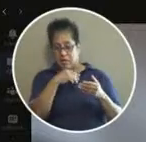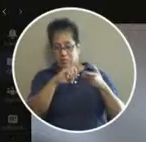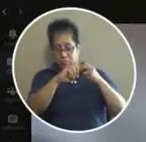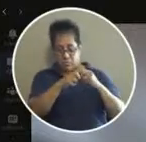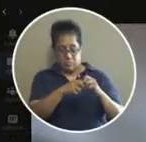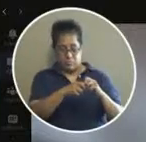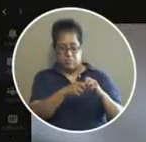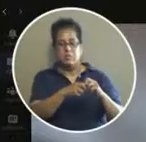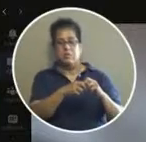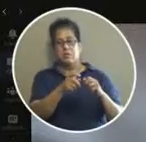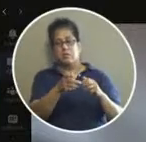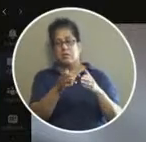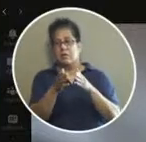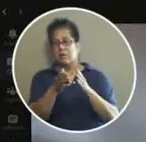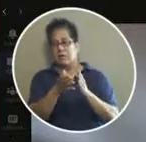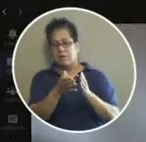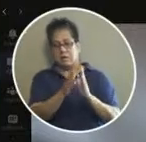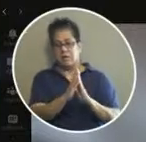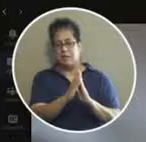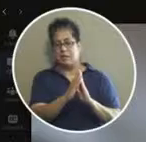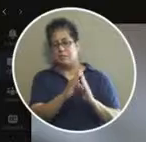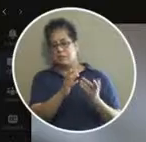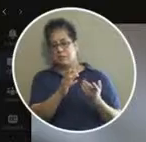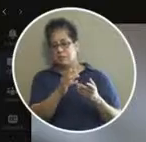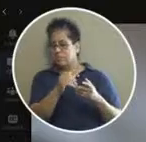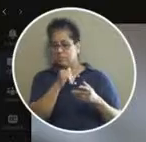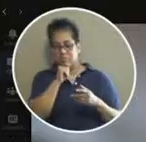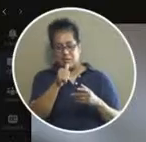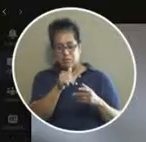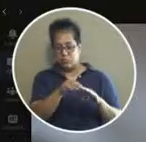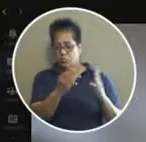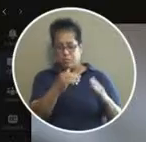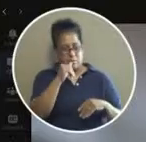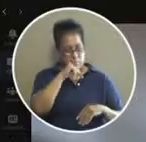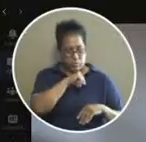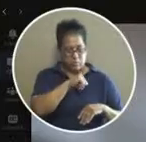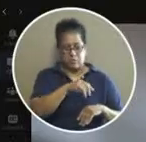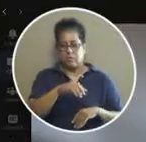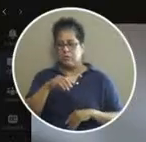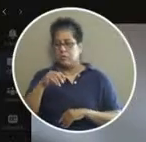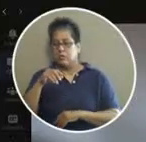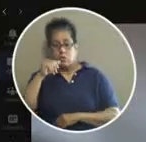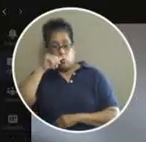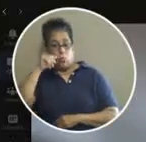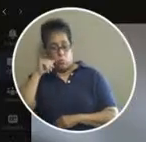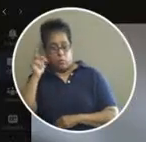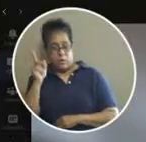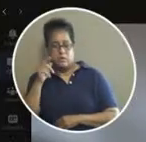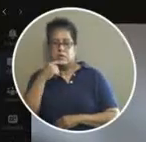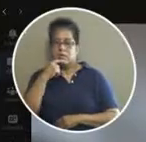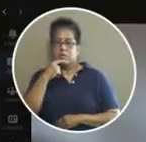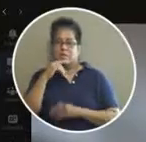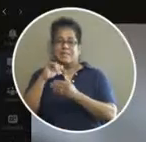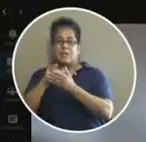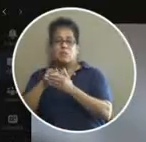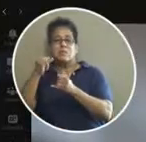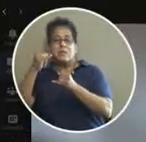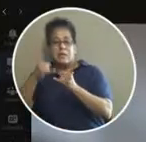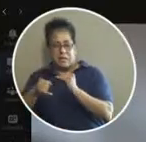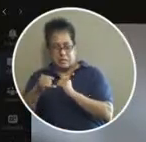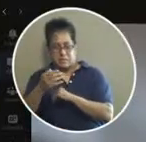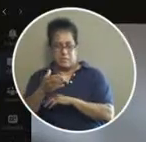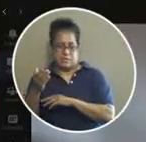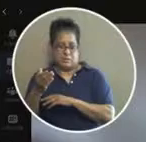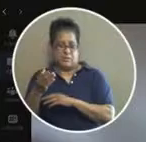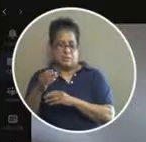están pidiendo que ya no se abran los bares. En Juárez, el alcalde dijo que iba a ser lo último que iba a hacer